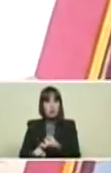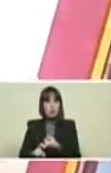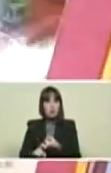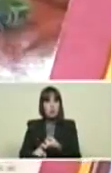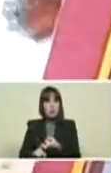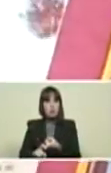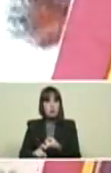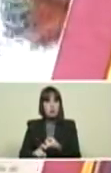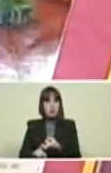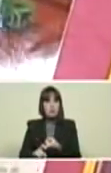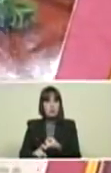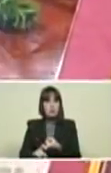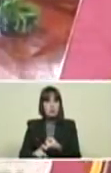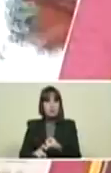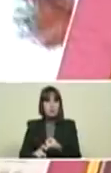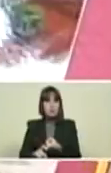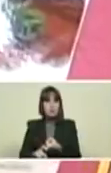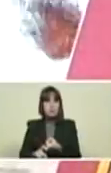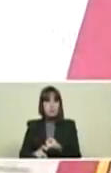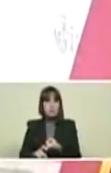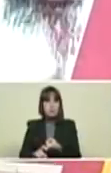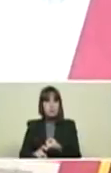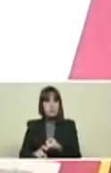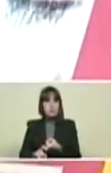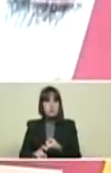querida compañera Peng Lin Yuan,